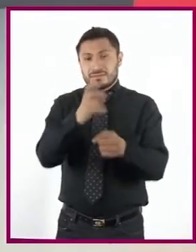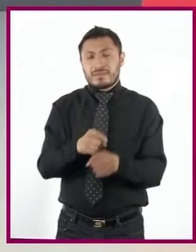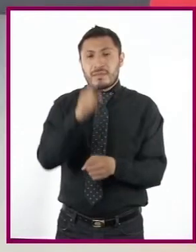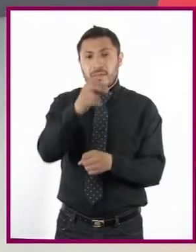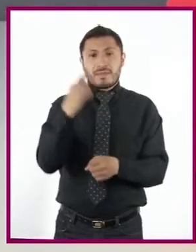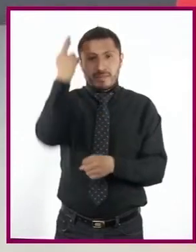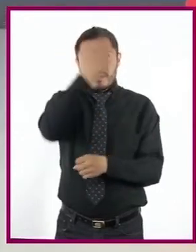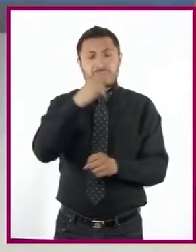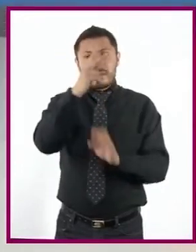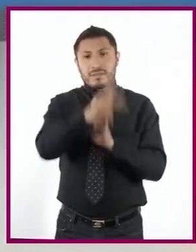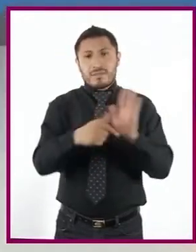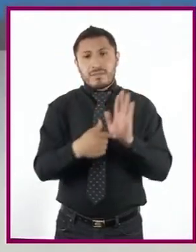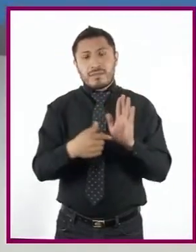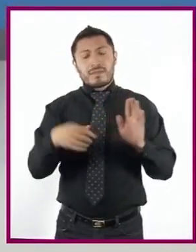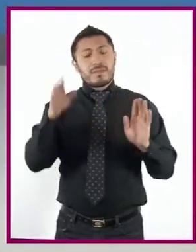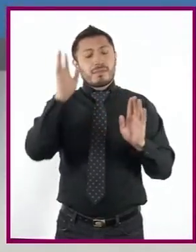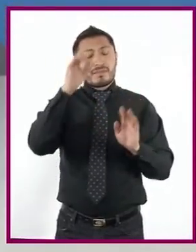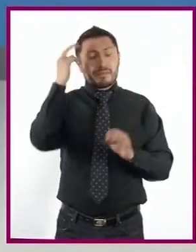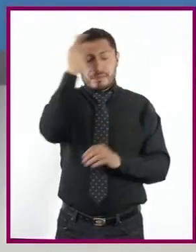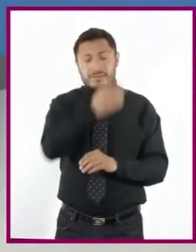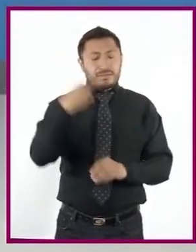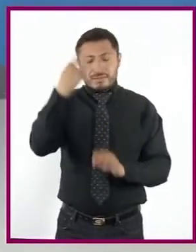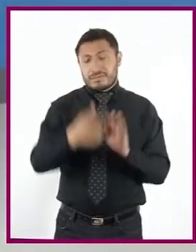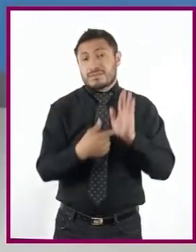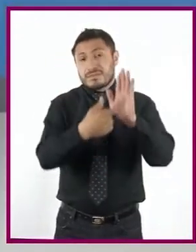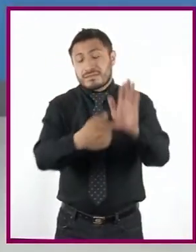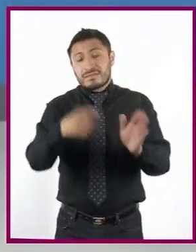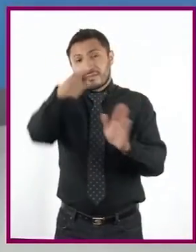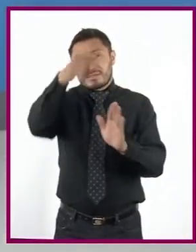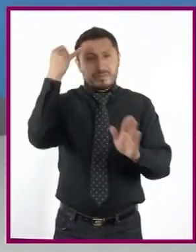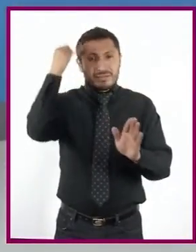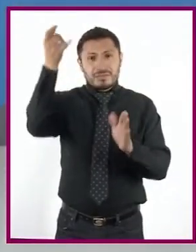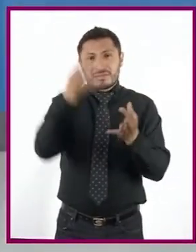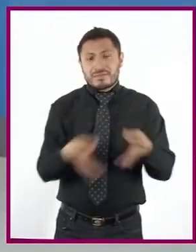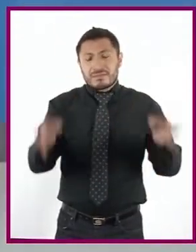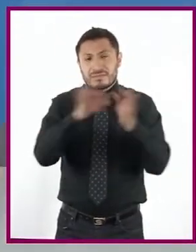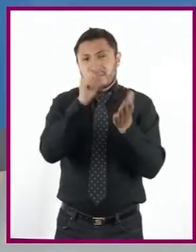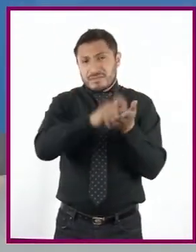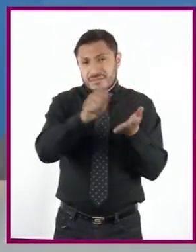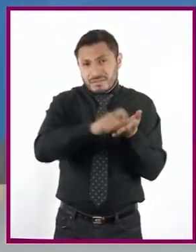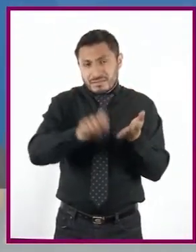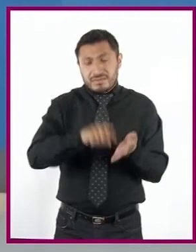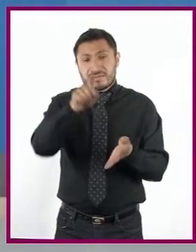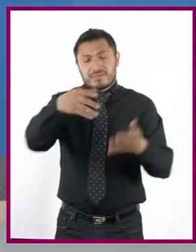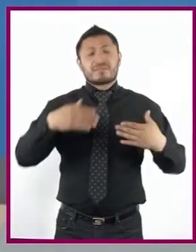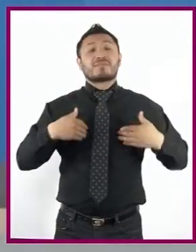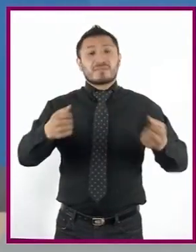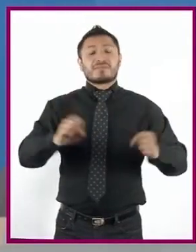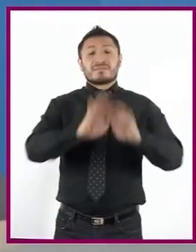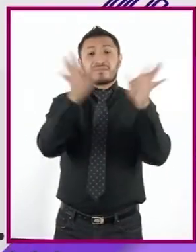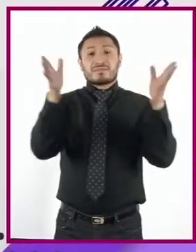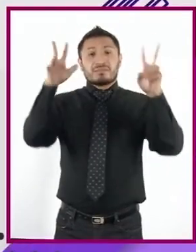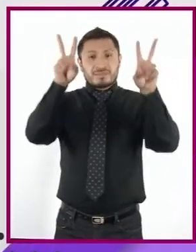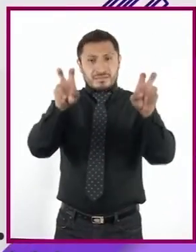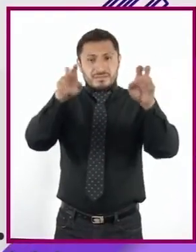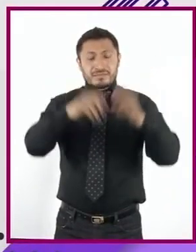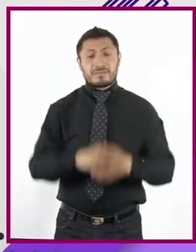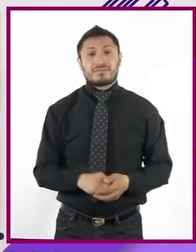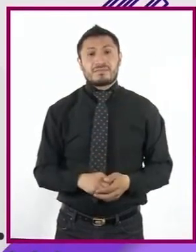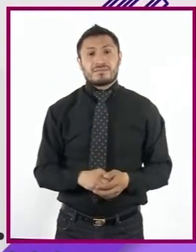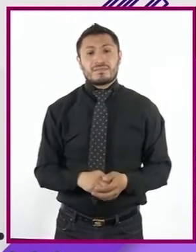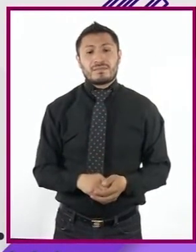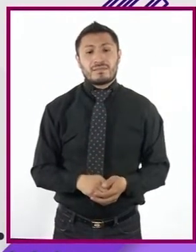revisar el siguiente diagrama y anotar las ideas claves que les ayudarán a entender más sobre el tema.